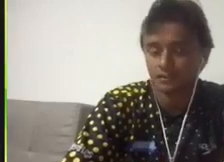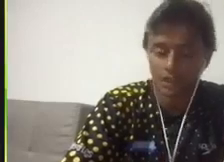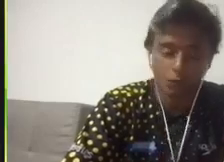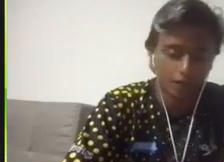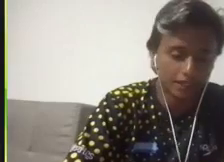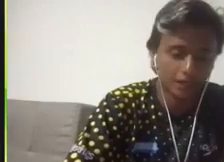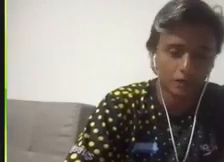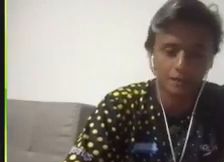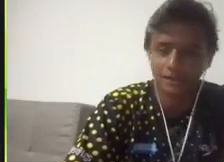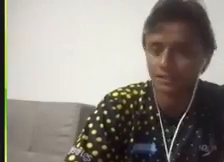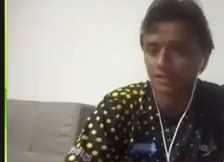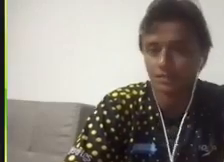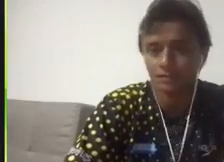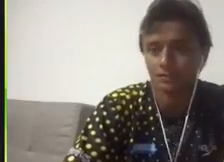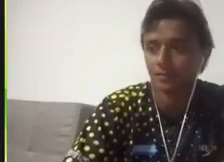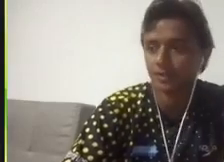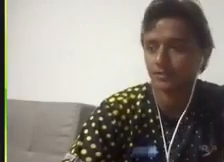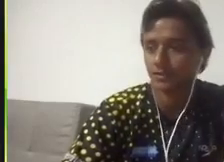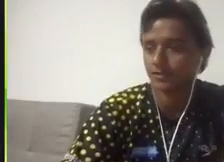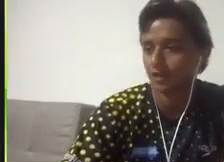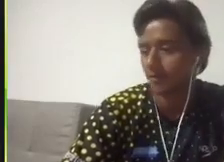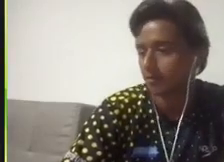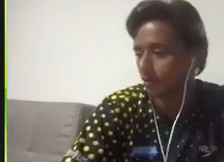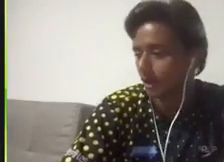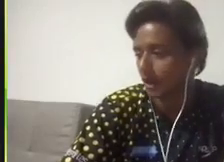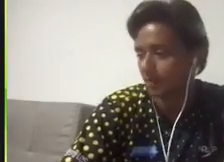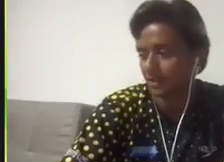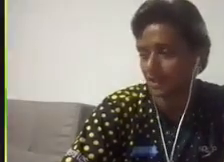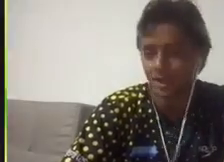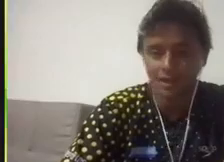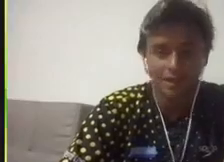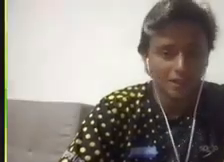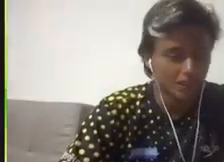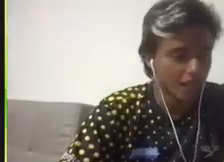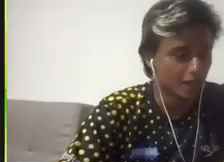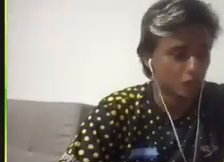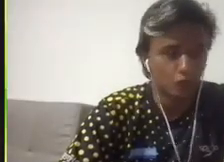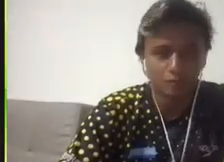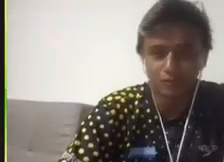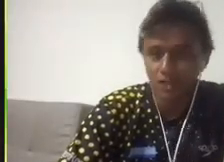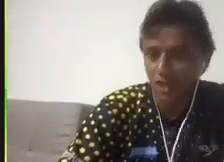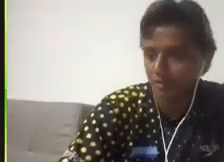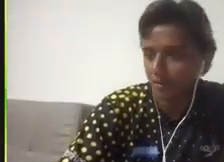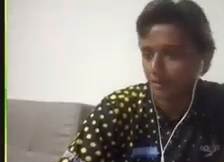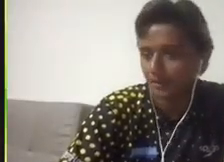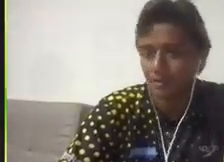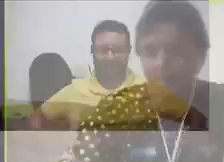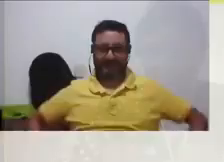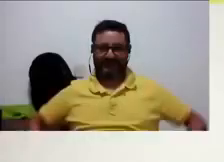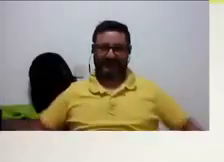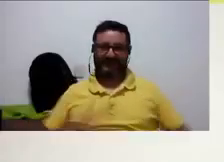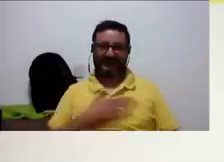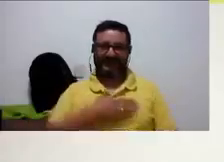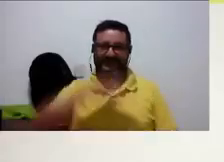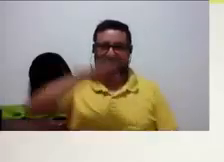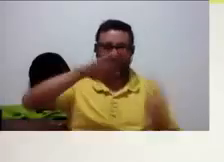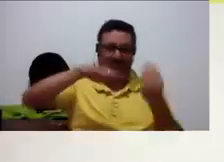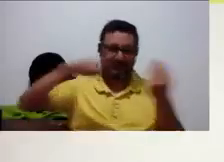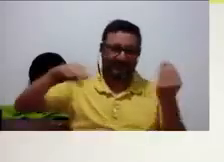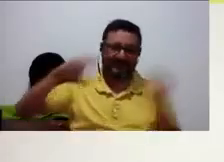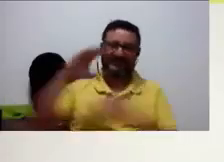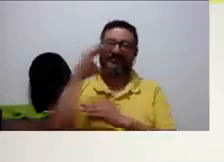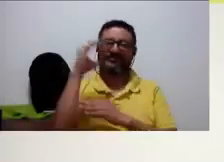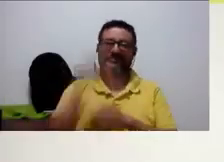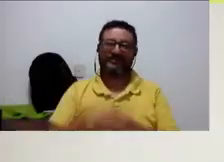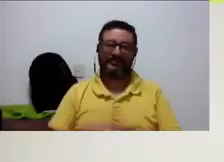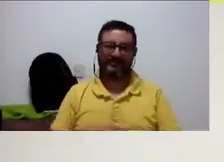país en cualquier competencia. O sea, yo siempre he sido de los que me pongo la camiseta, sea del club, sea de mi departamento, sea de mi país, y así